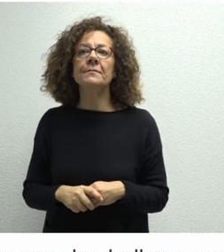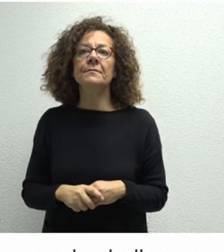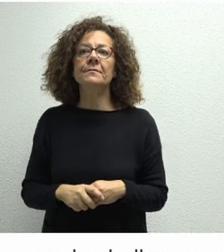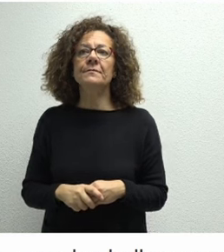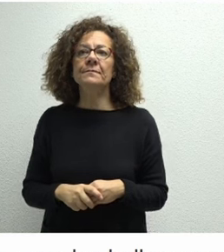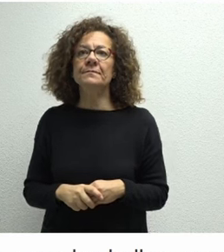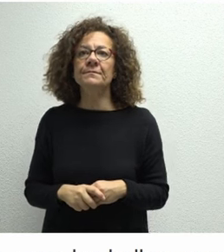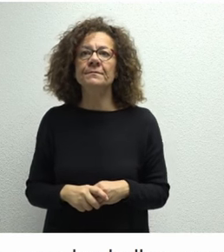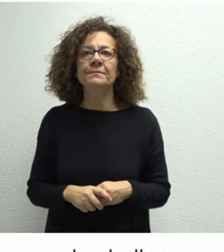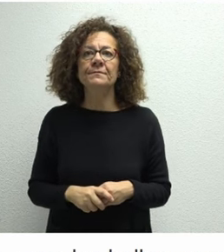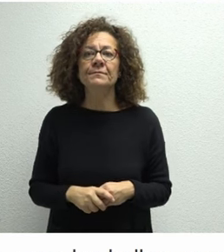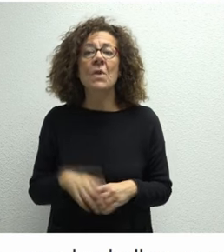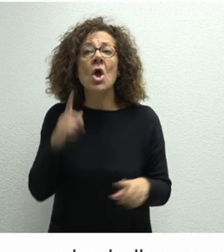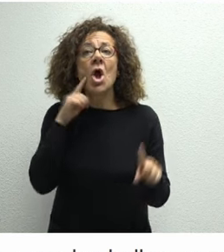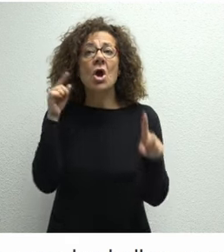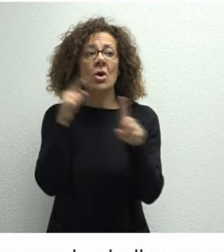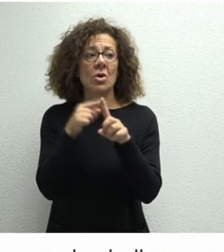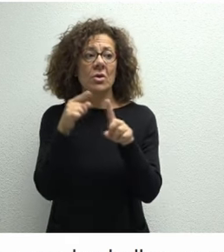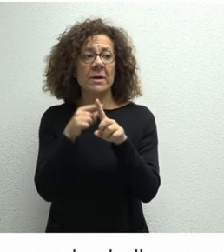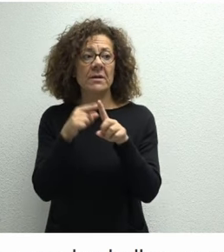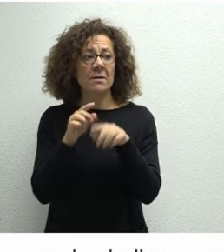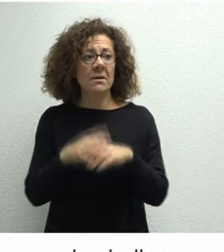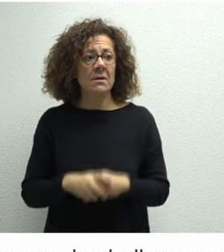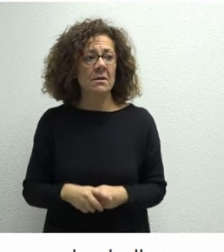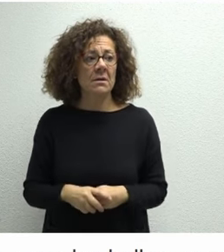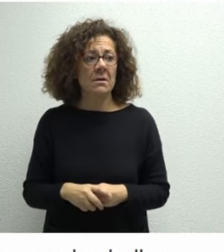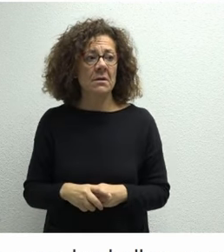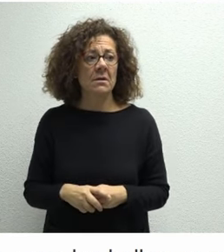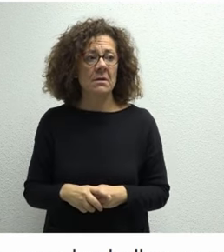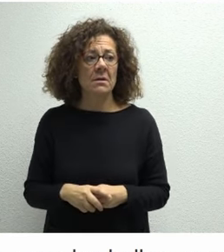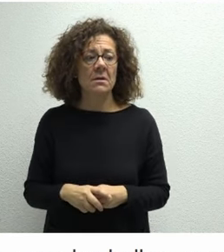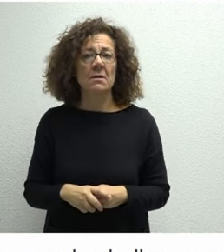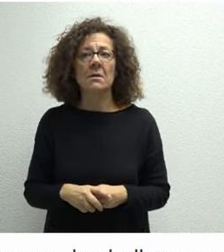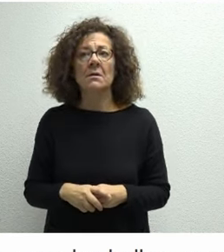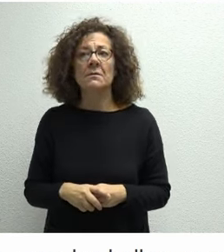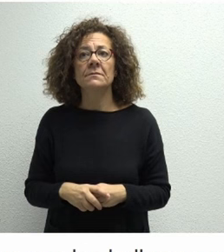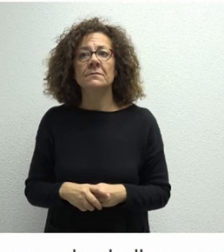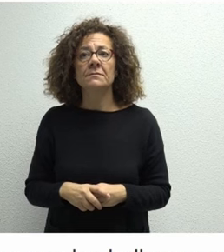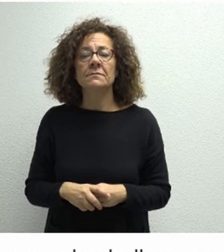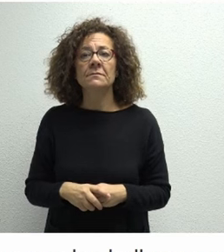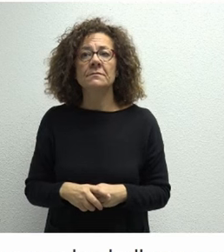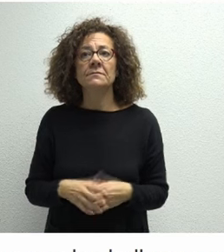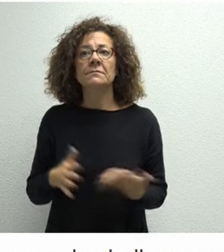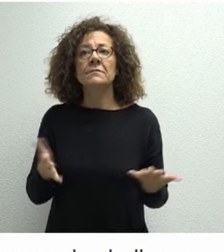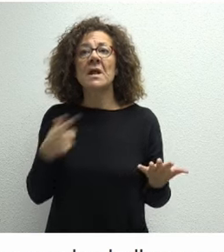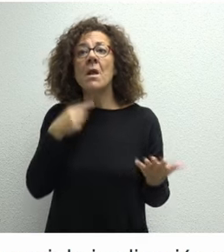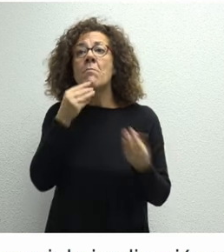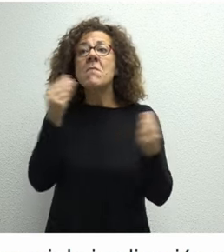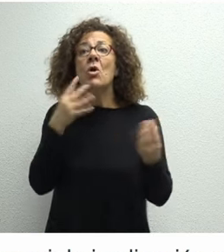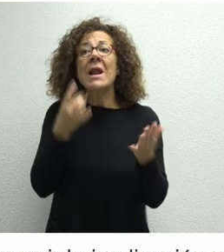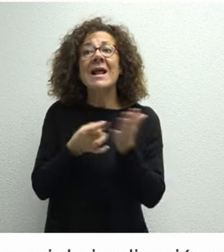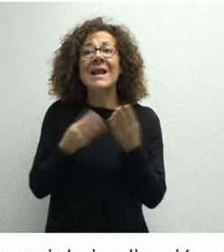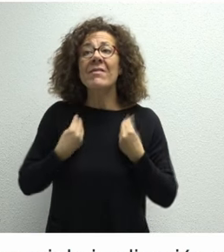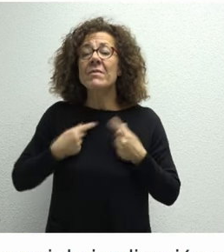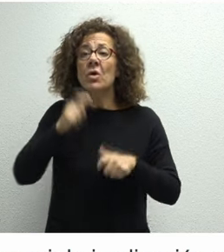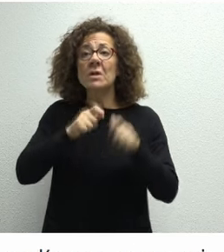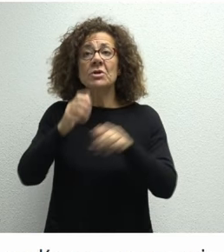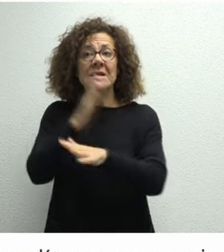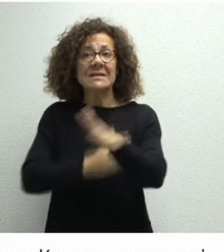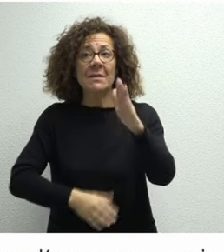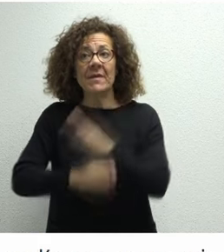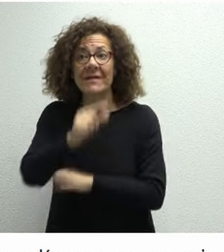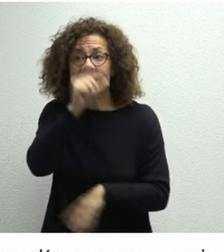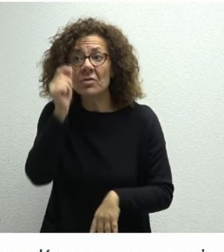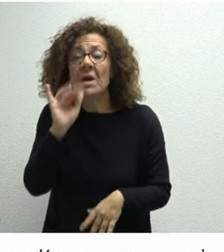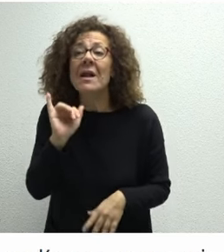conseguir objetivo en en el que eh inici esp realmente en cuadramos sematra como os digo pues mejorar la calidad de vida de las personas con discapacidad intelectual